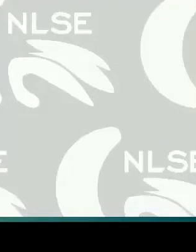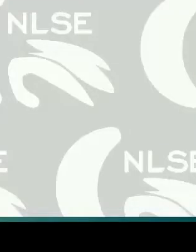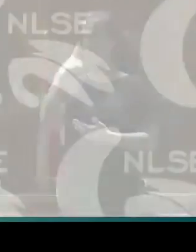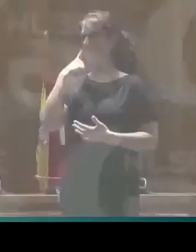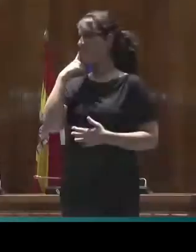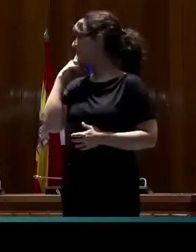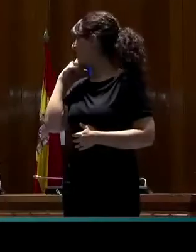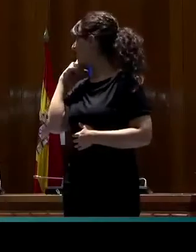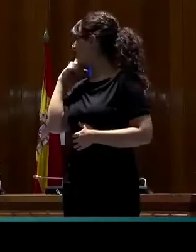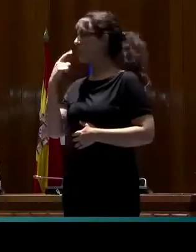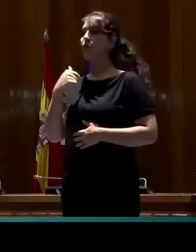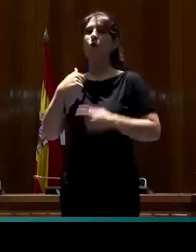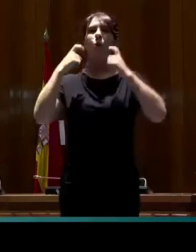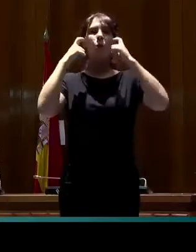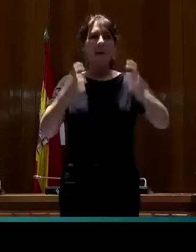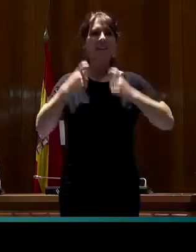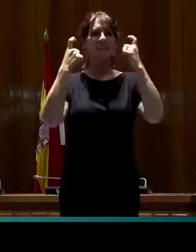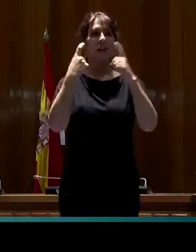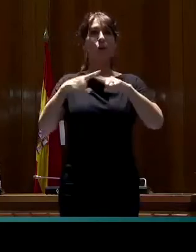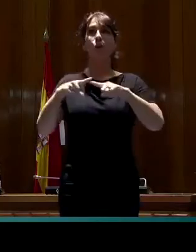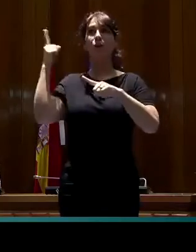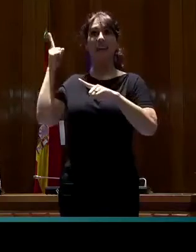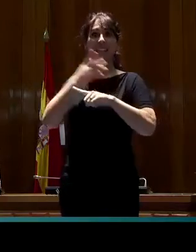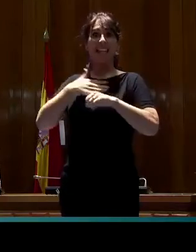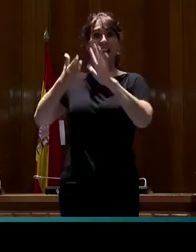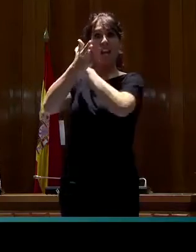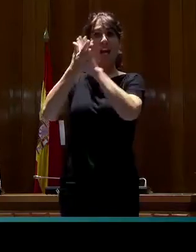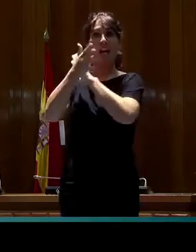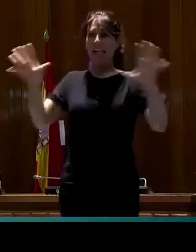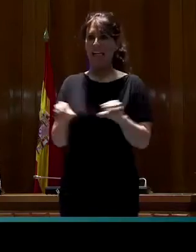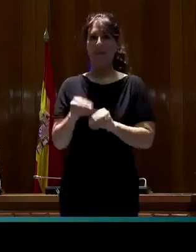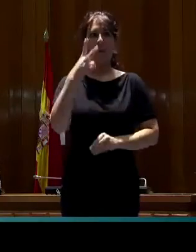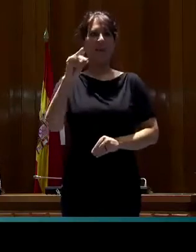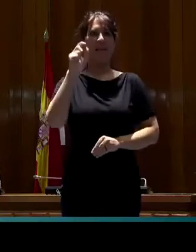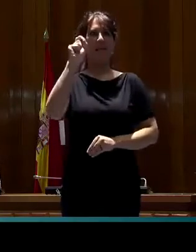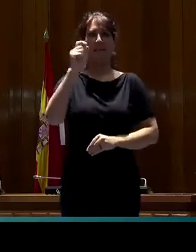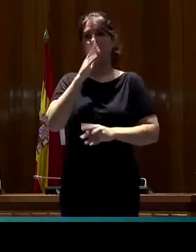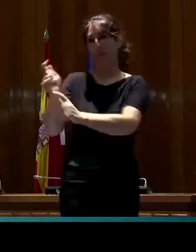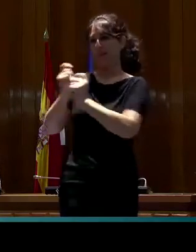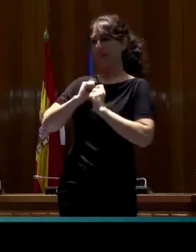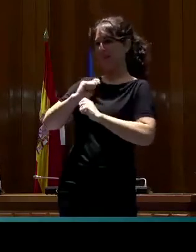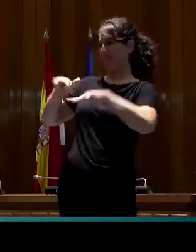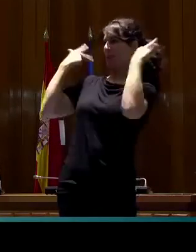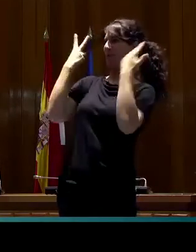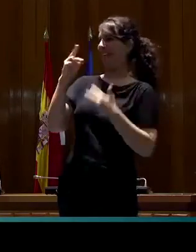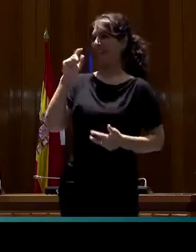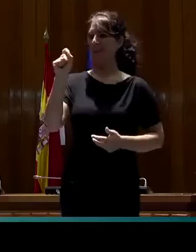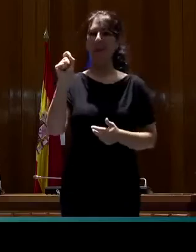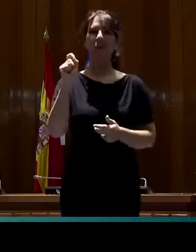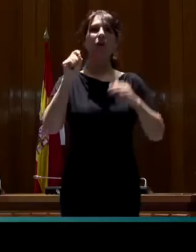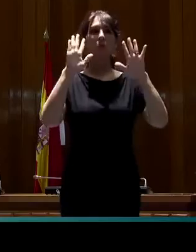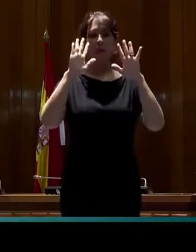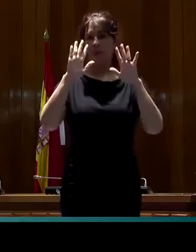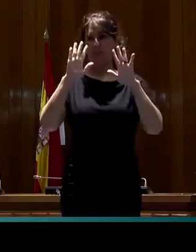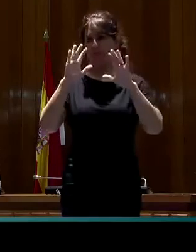Yo hoy voy a intentar sintetizar todo lo que quiero decir en 20 minutos, que es el tiempo que me han dado. Lo que sí que quería aclarar, antes de